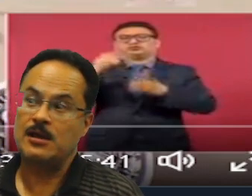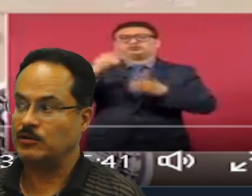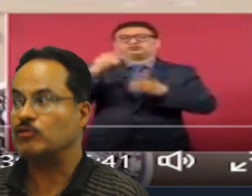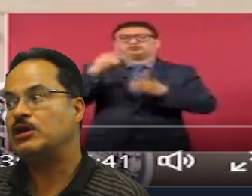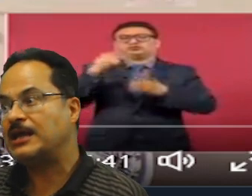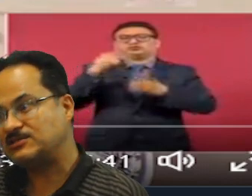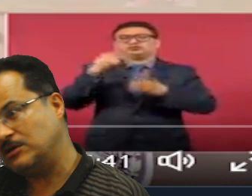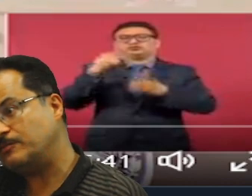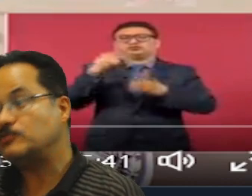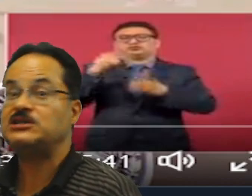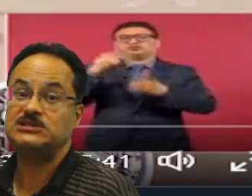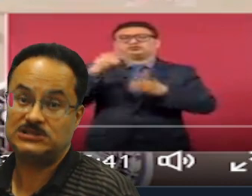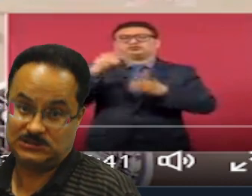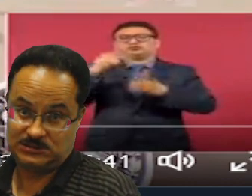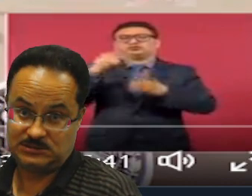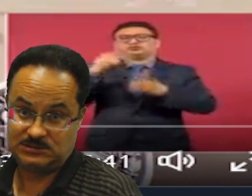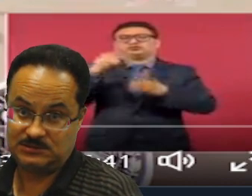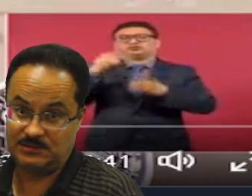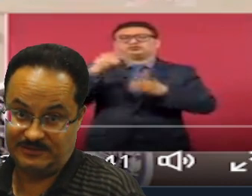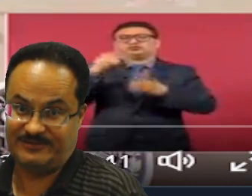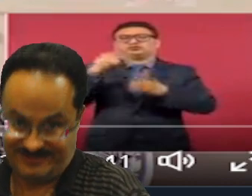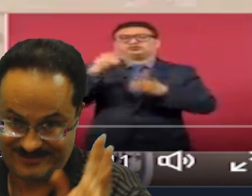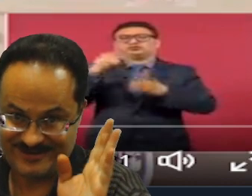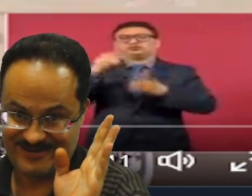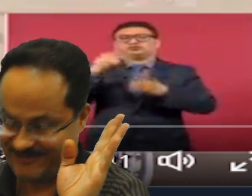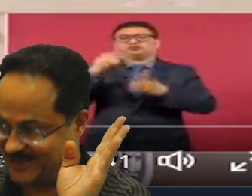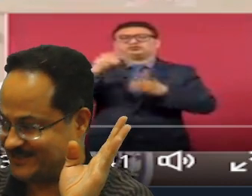acusé yo dije que es una hipótesis